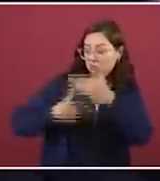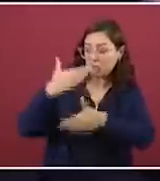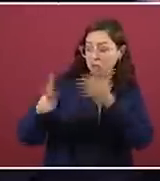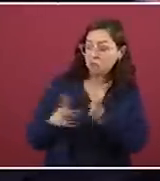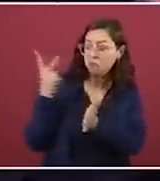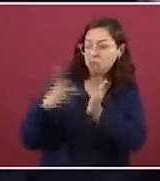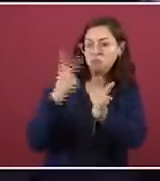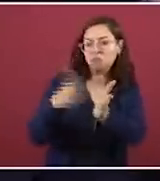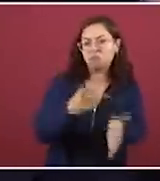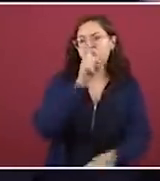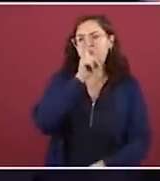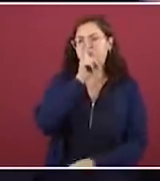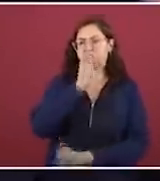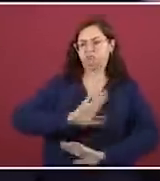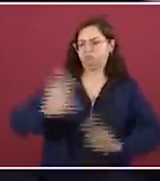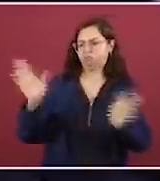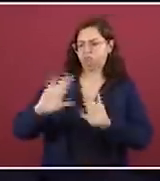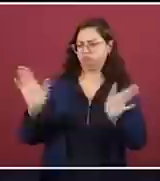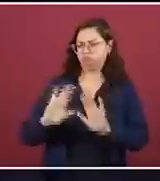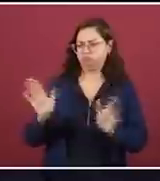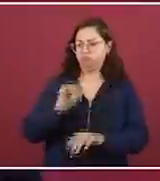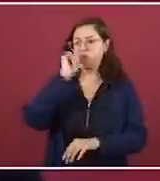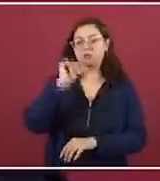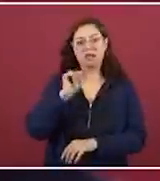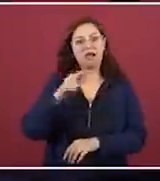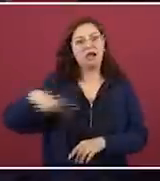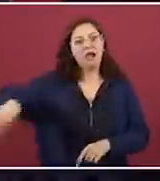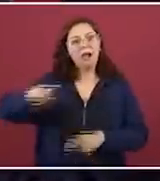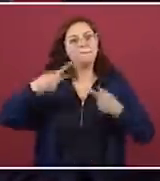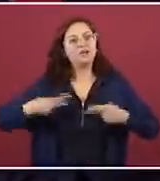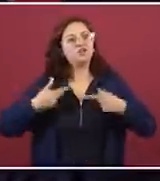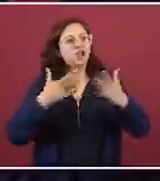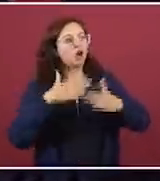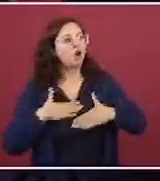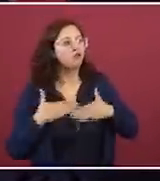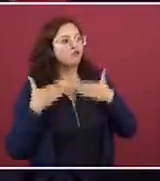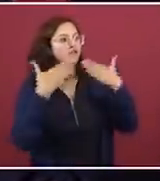y se convierte en un dictador y resurge el conservadurismo.